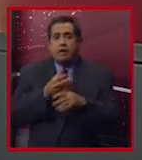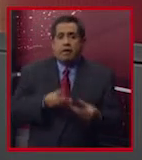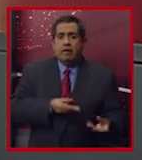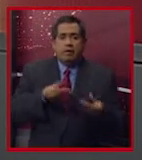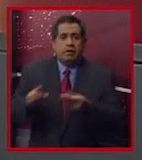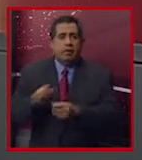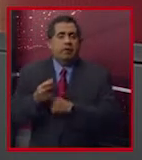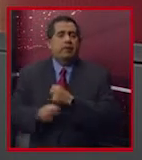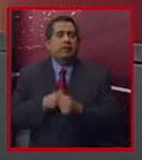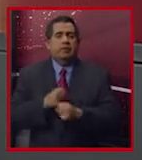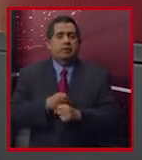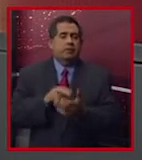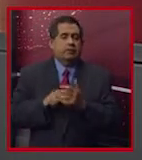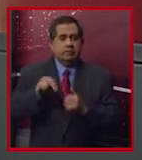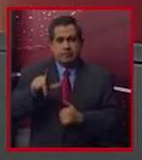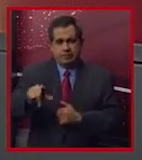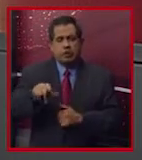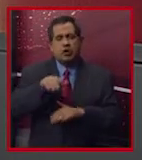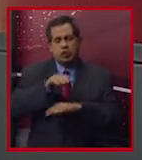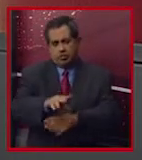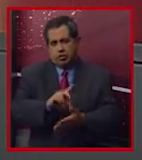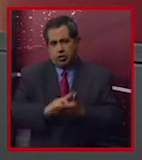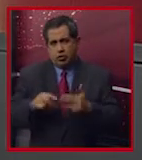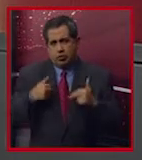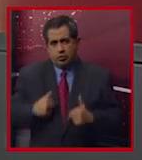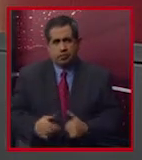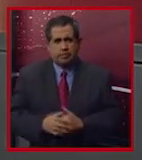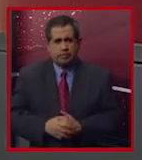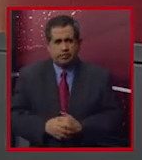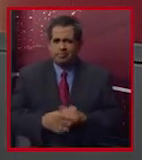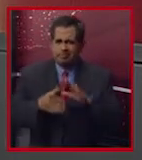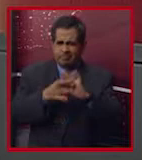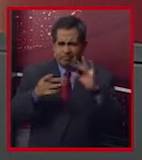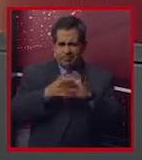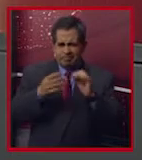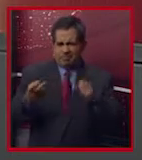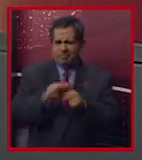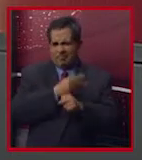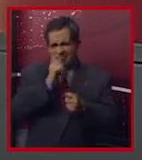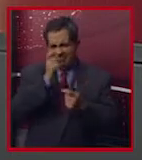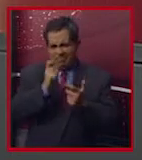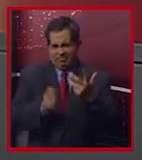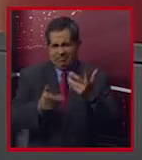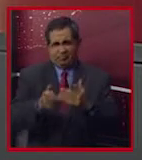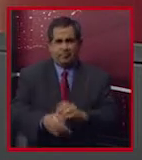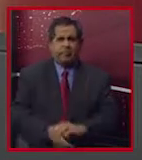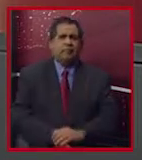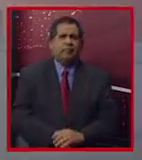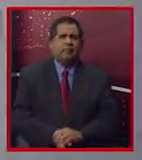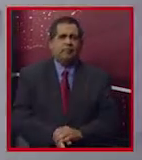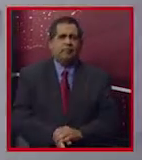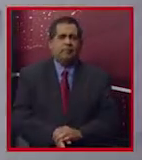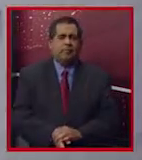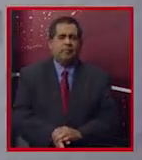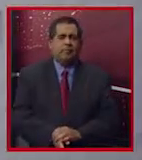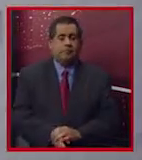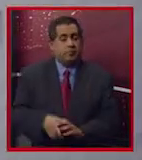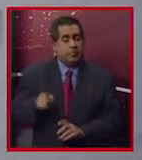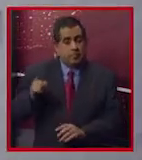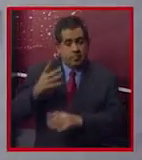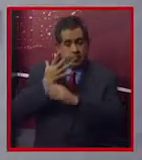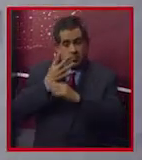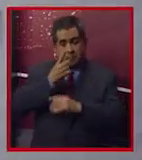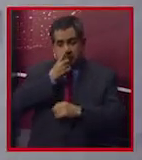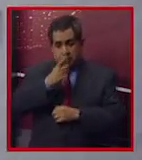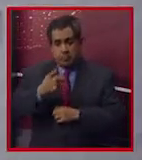ejercicio 2017 del organismo defensor de los derechos humanos. Vamos a conocer algunos datos que dio. El funcionario afirmó